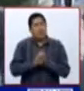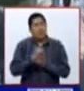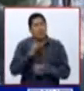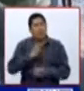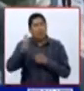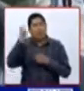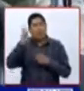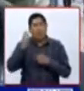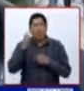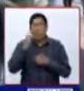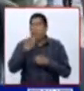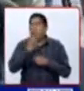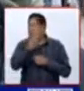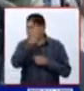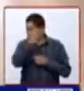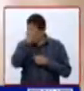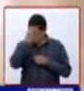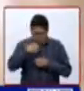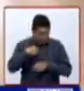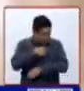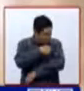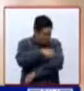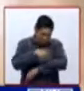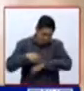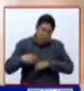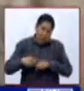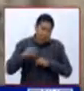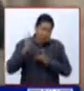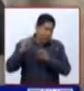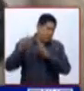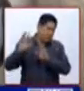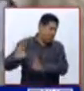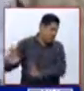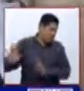secuelas físicas que dejan en la piel.